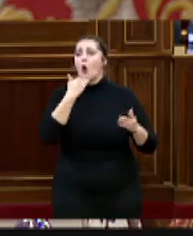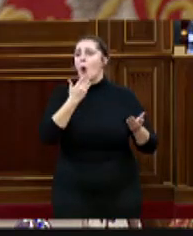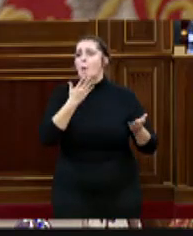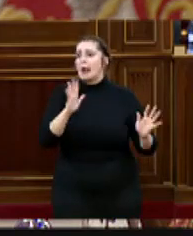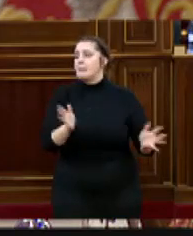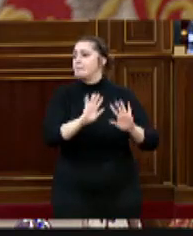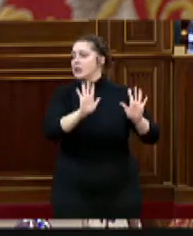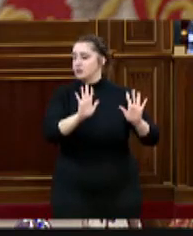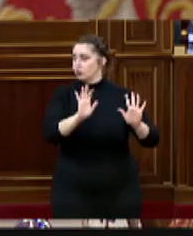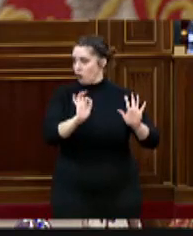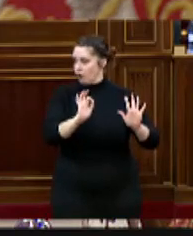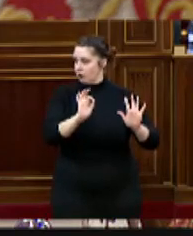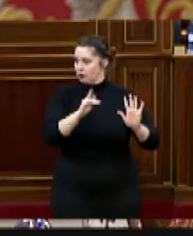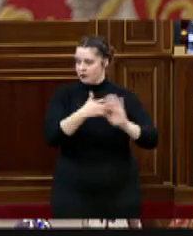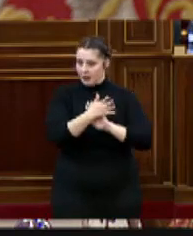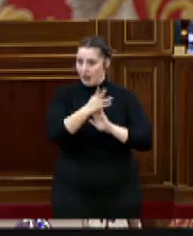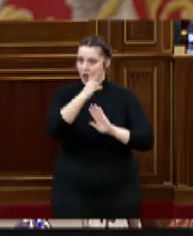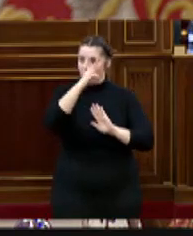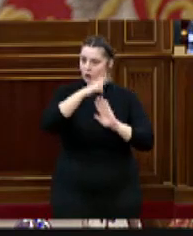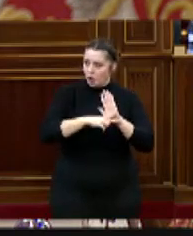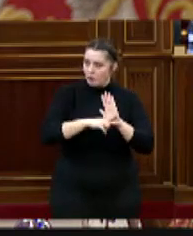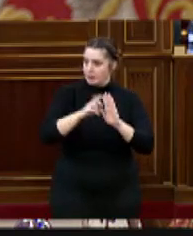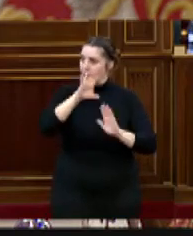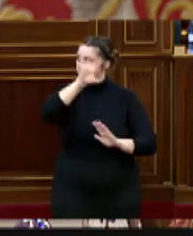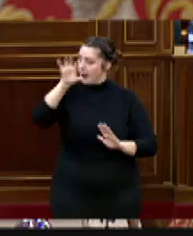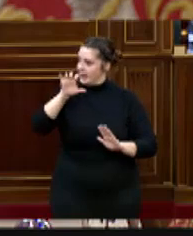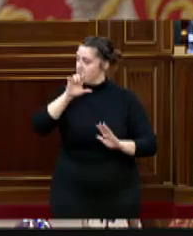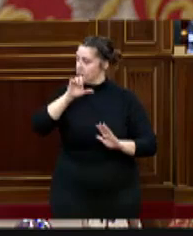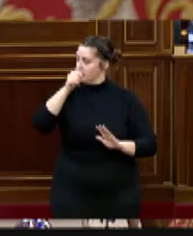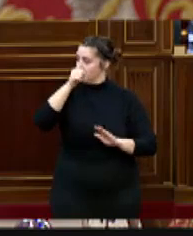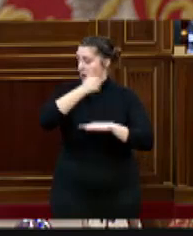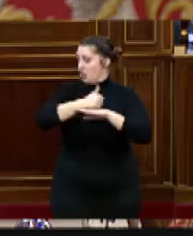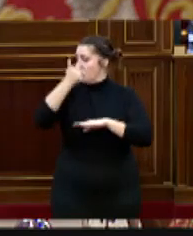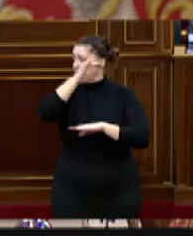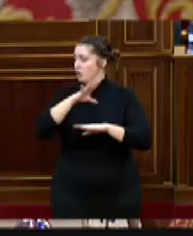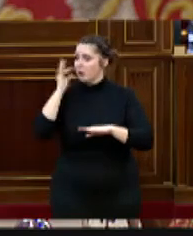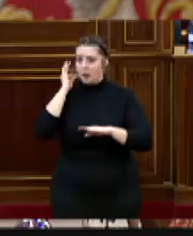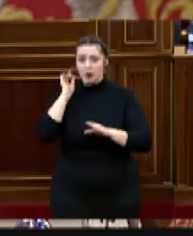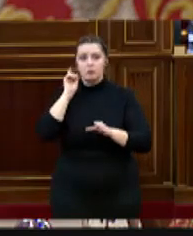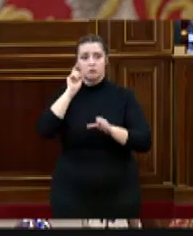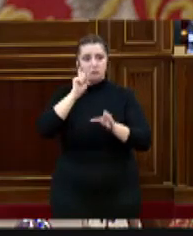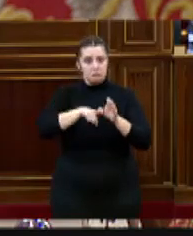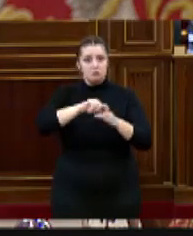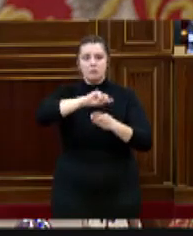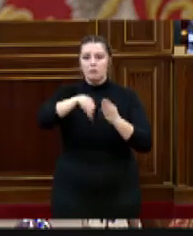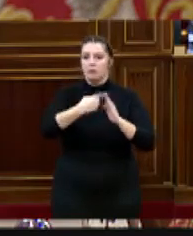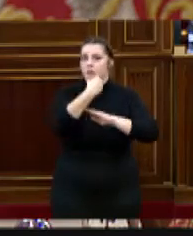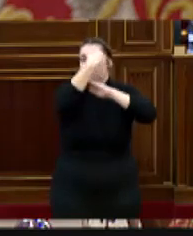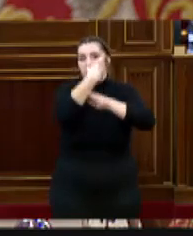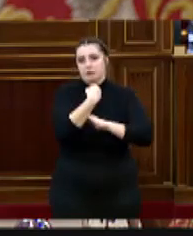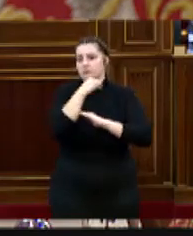Son normas que los países y sus ciudadanas y ciudadanos deben debemos cumplir